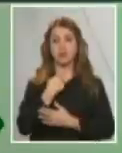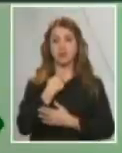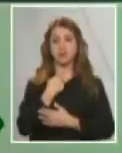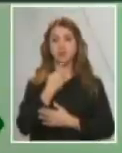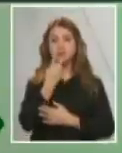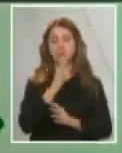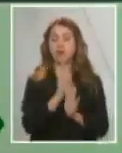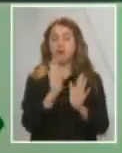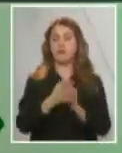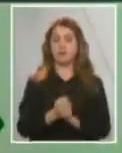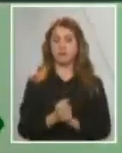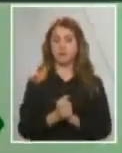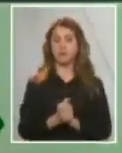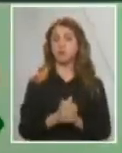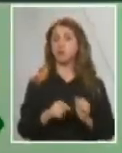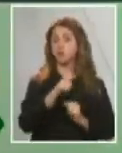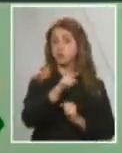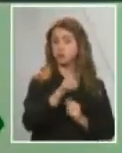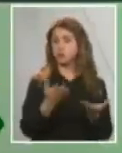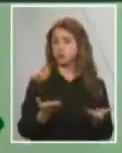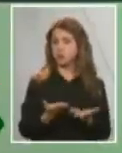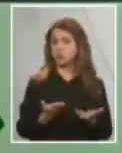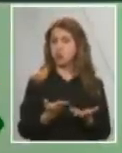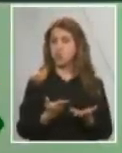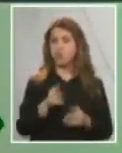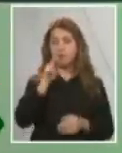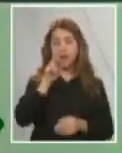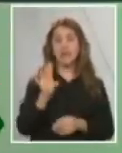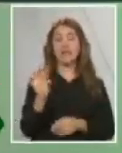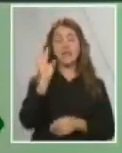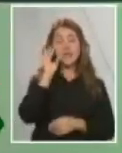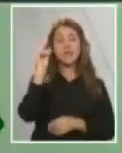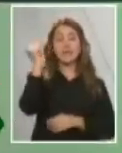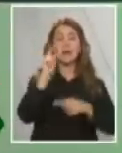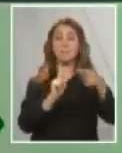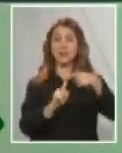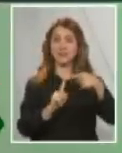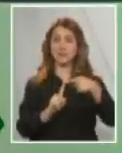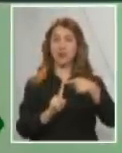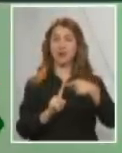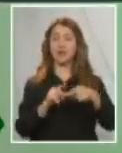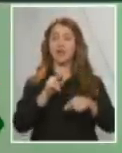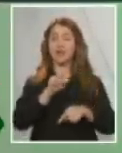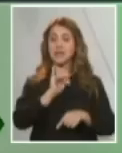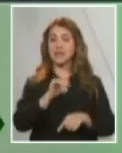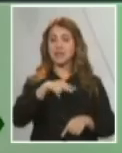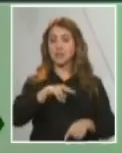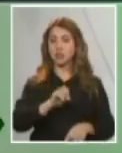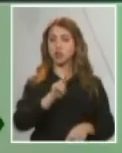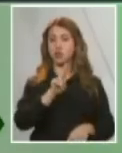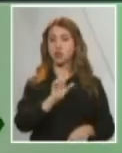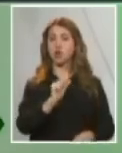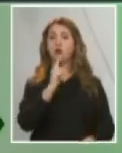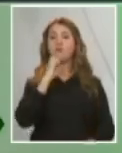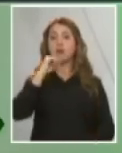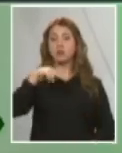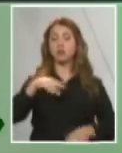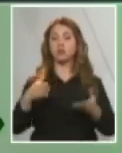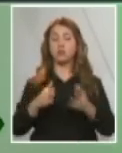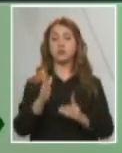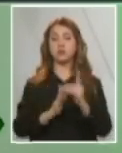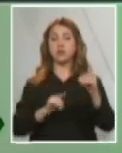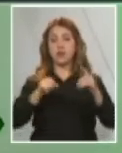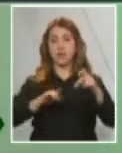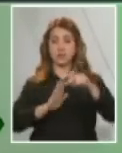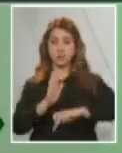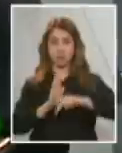Uh-huh. A ver, en tu caso, ¿cómo se da la idea de participar en el Innovatón y cómo desarrollan justamente este